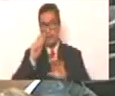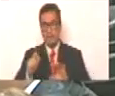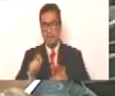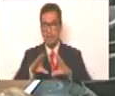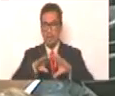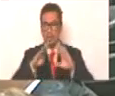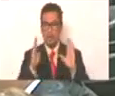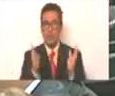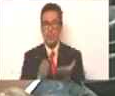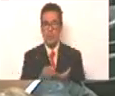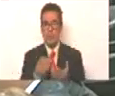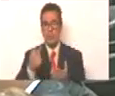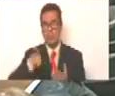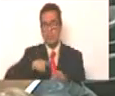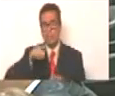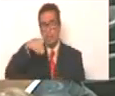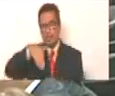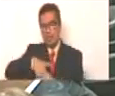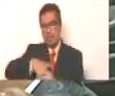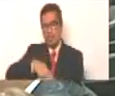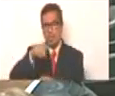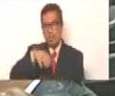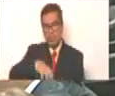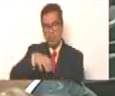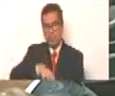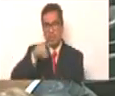curules de diputadas. Solo en